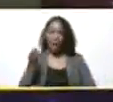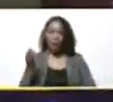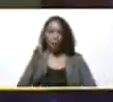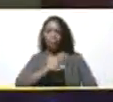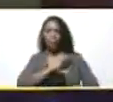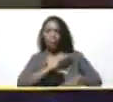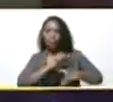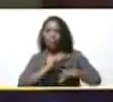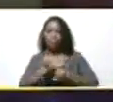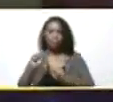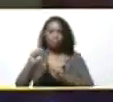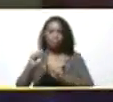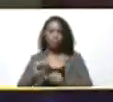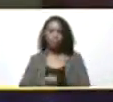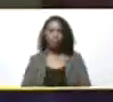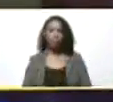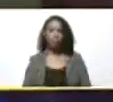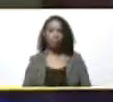empoderado.